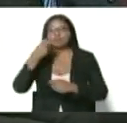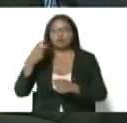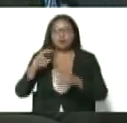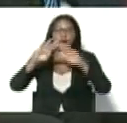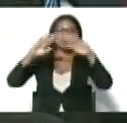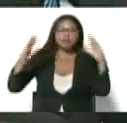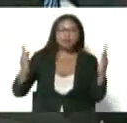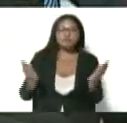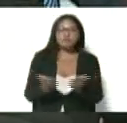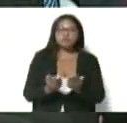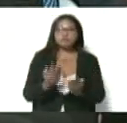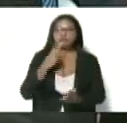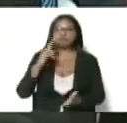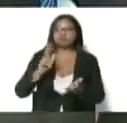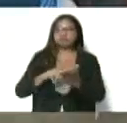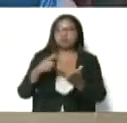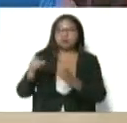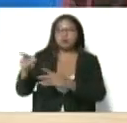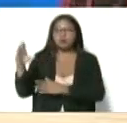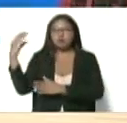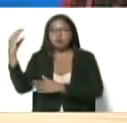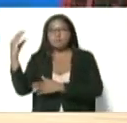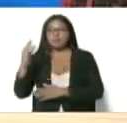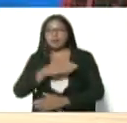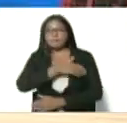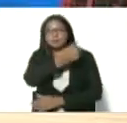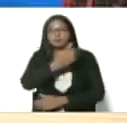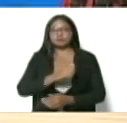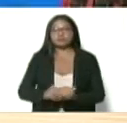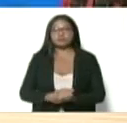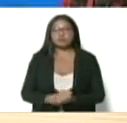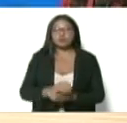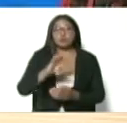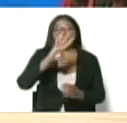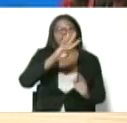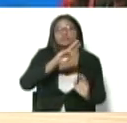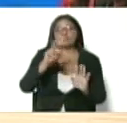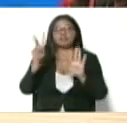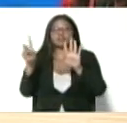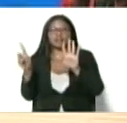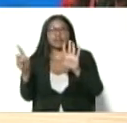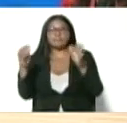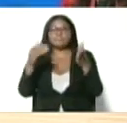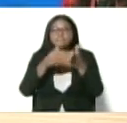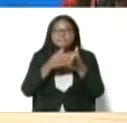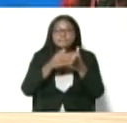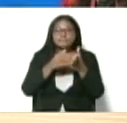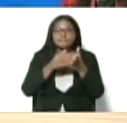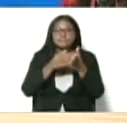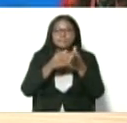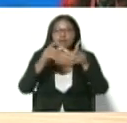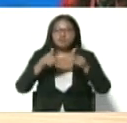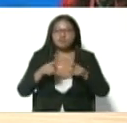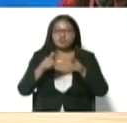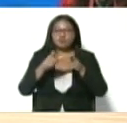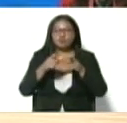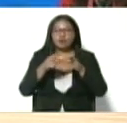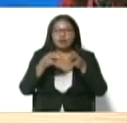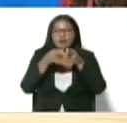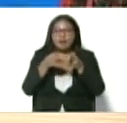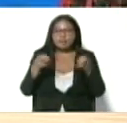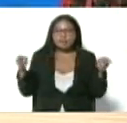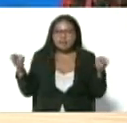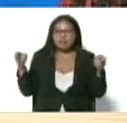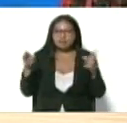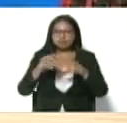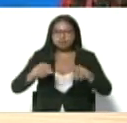pasaron de 46 mil hectáreas de producción de hojas de coca a